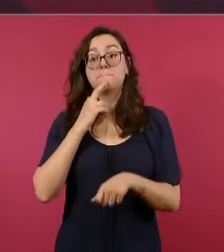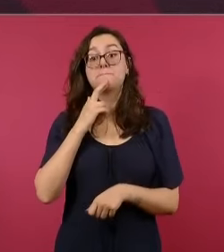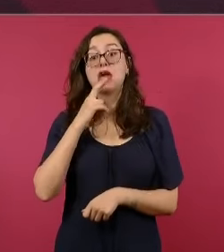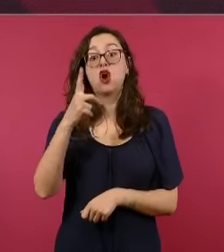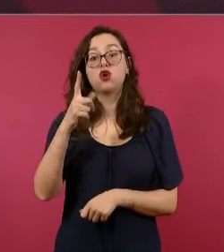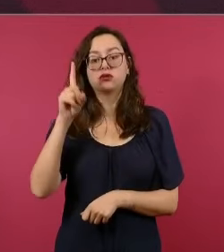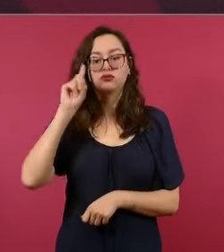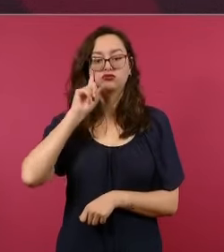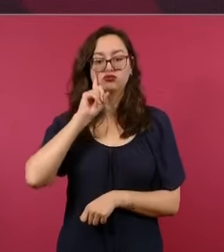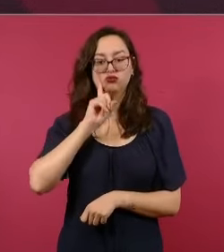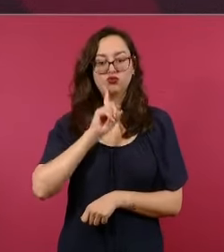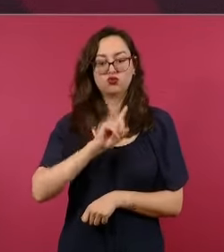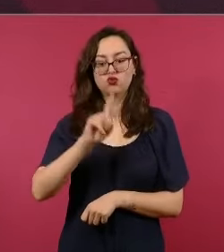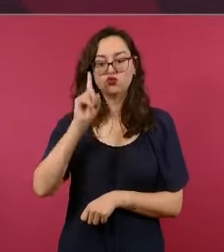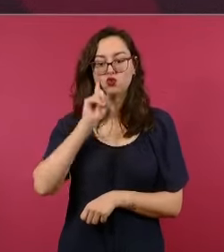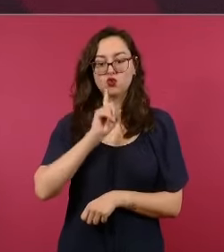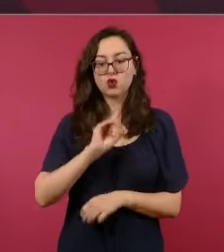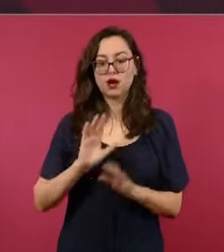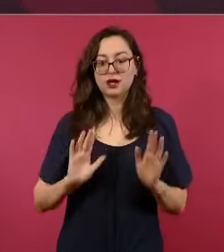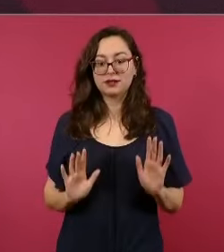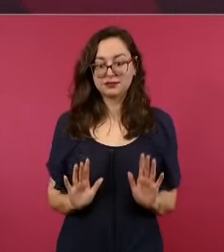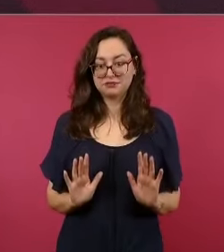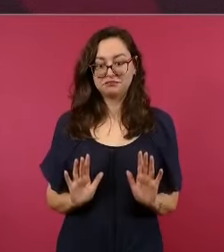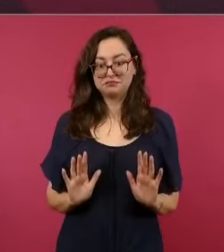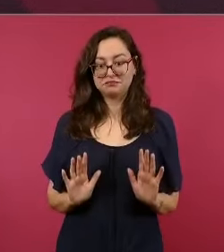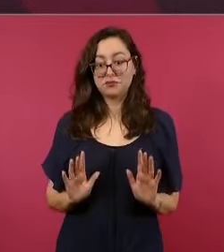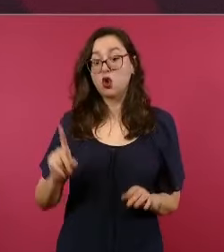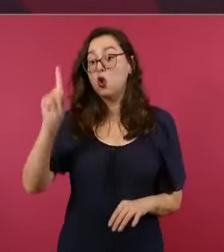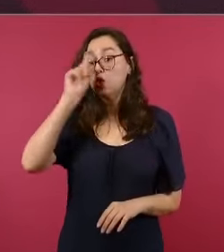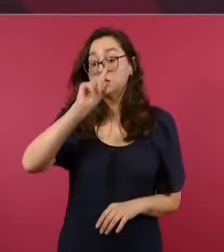eras y ahí están los